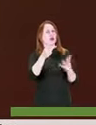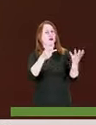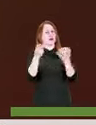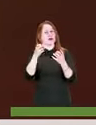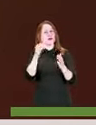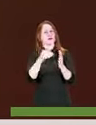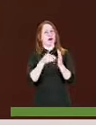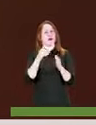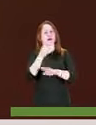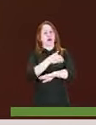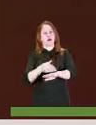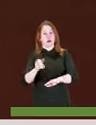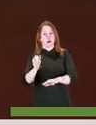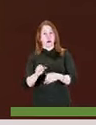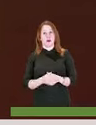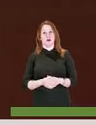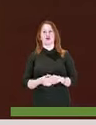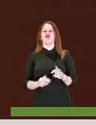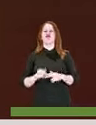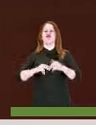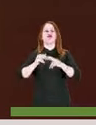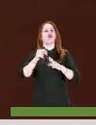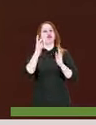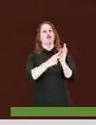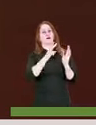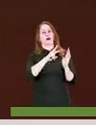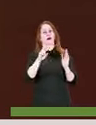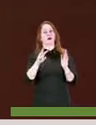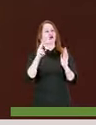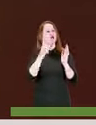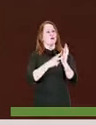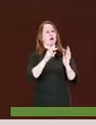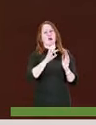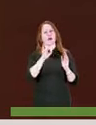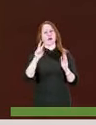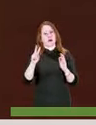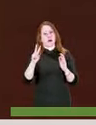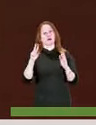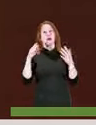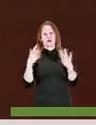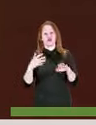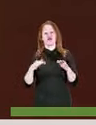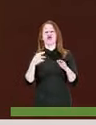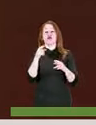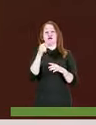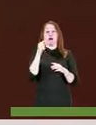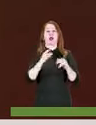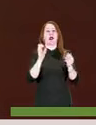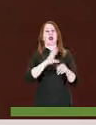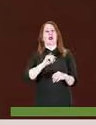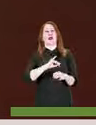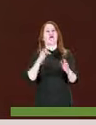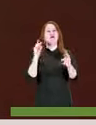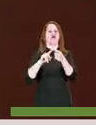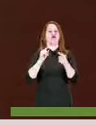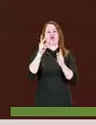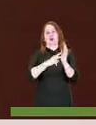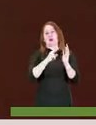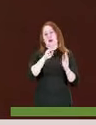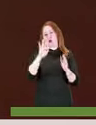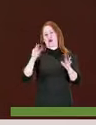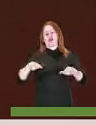pesos, va a estar en obra durante el año 2022, 2023 y esperamos entregar ya ese tramo de la Cali terminado en el 2024.